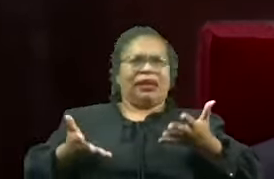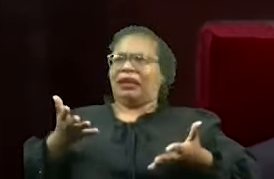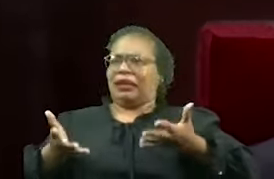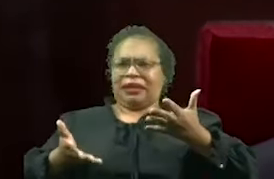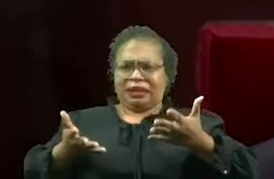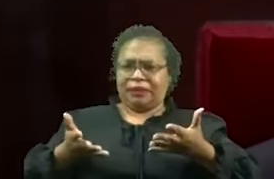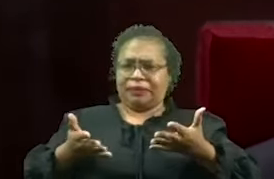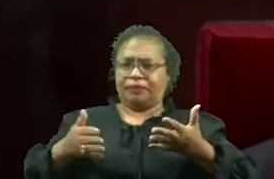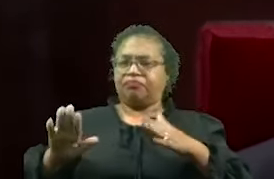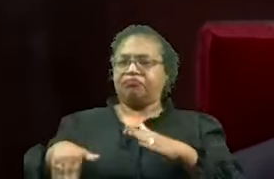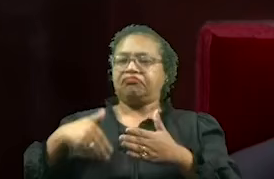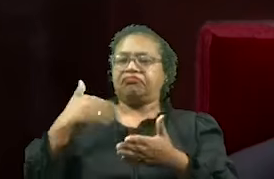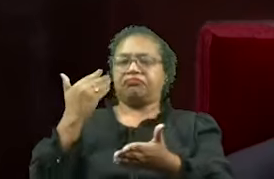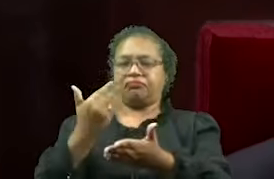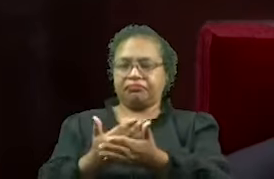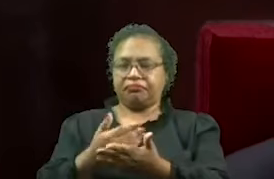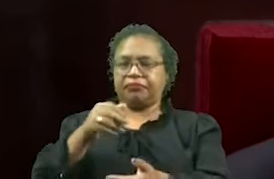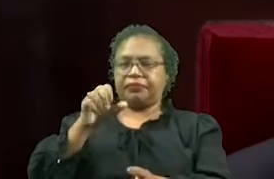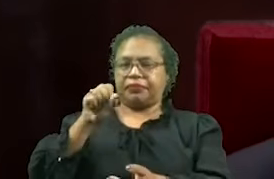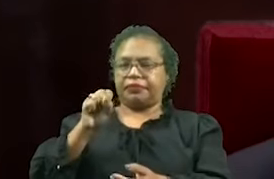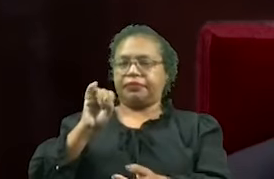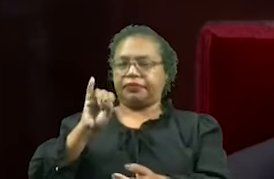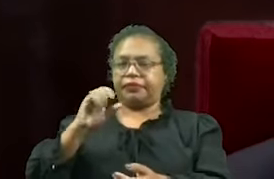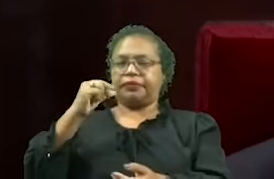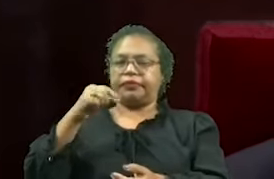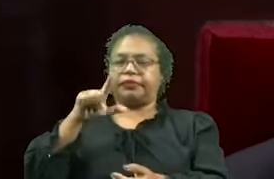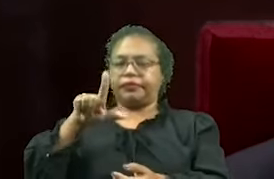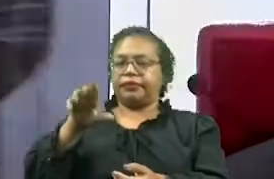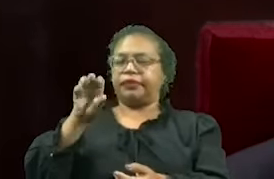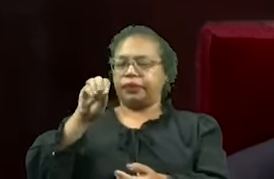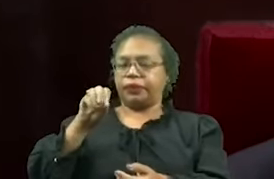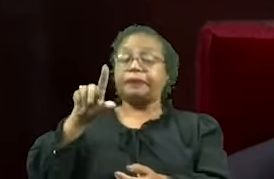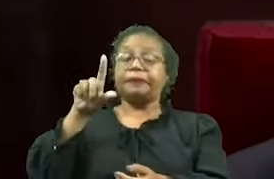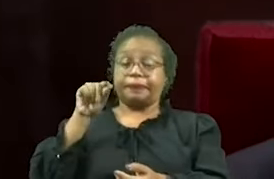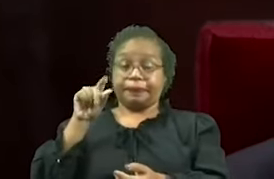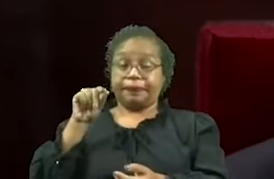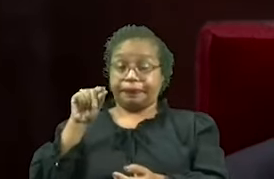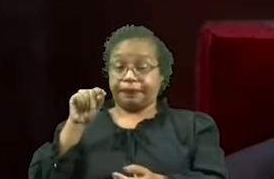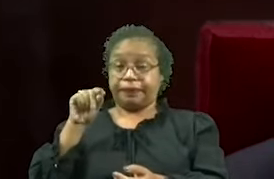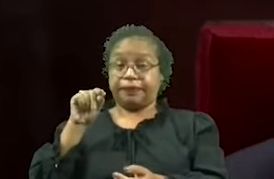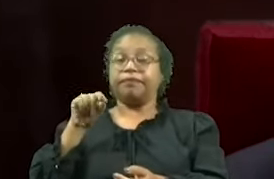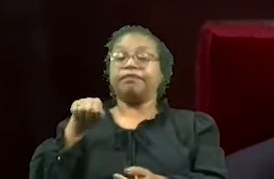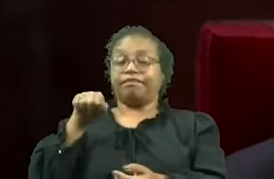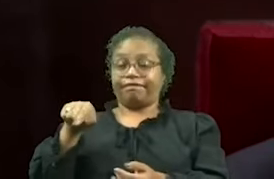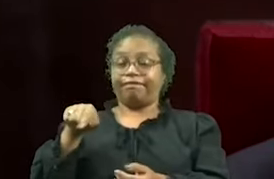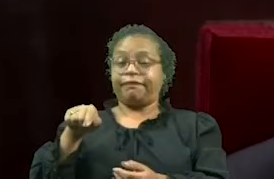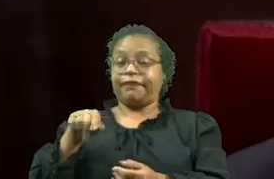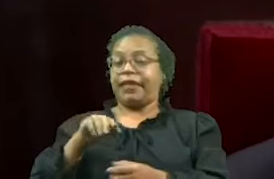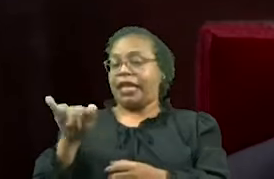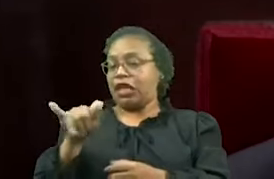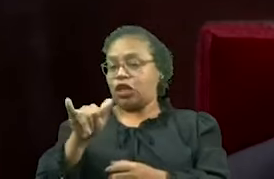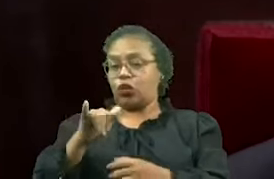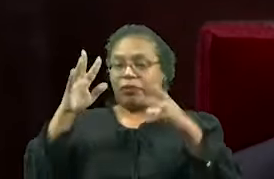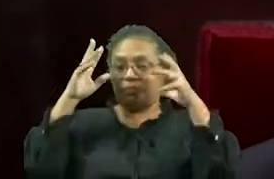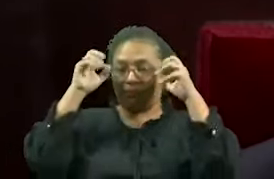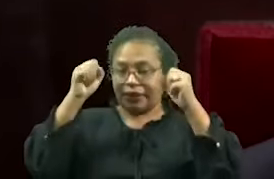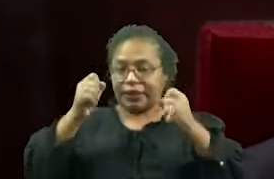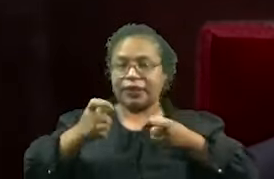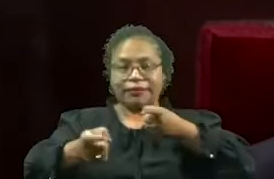al siglo XX un periodo marcado por gobiernos autoritarios y concentración del poder las reformas